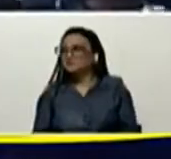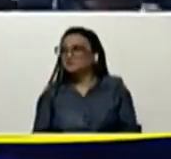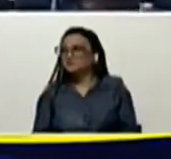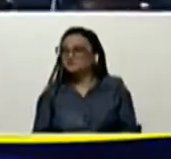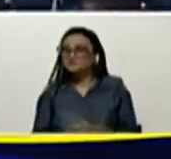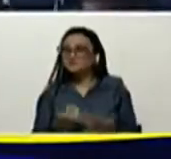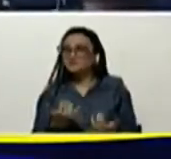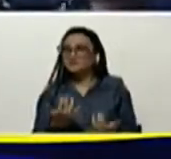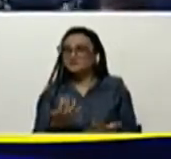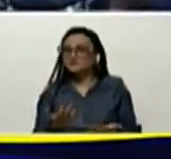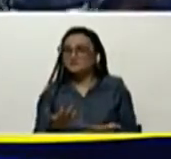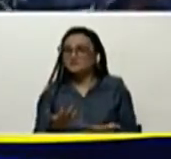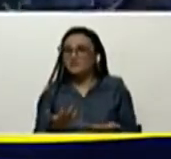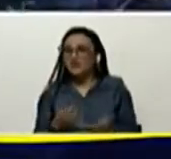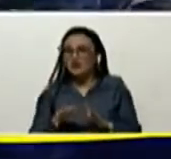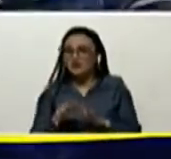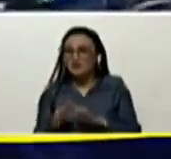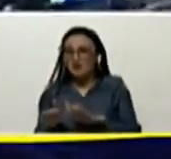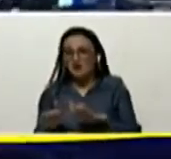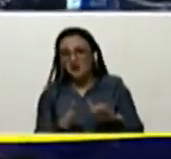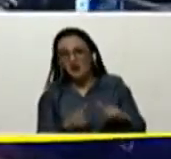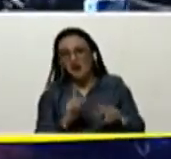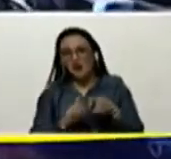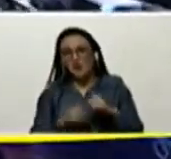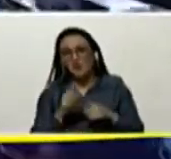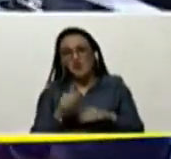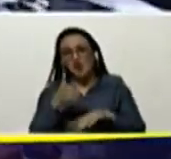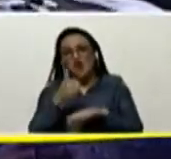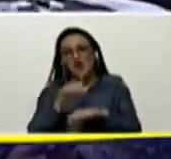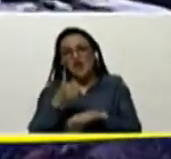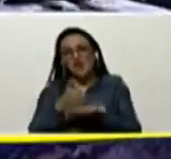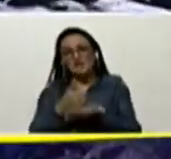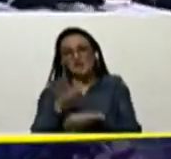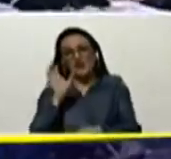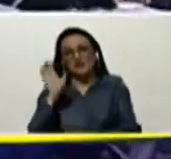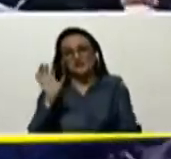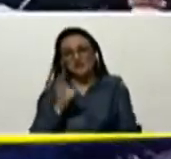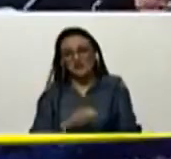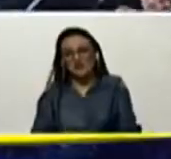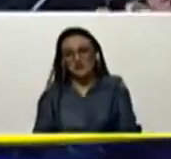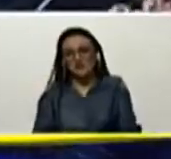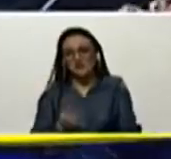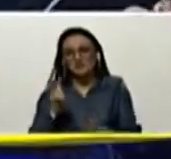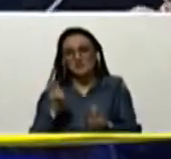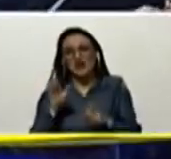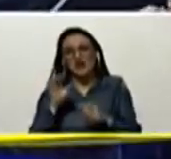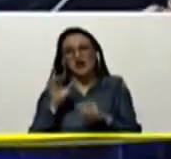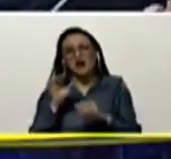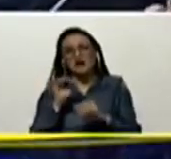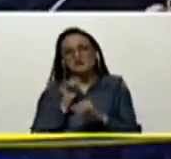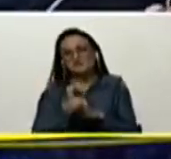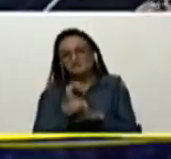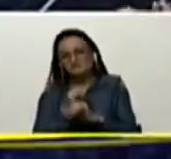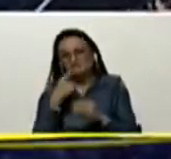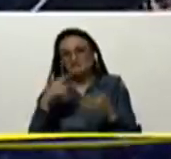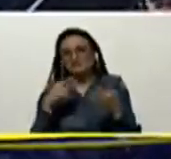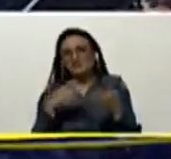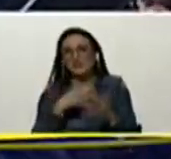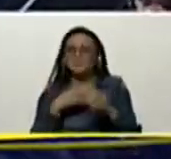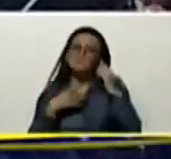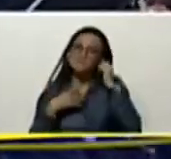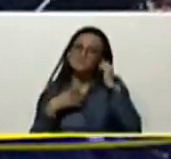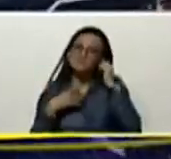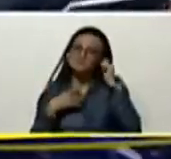diría, como que apartado por algunos jefes de Estado. Todo ahora son las redes, la cuestión es que sí, que el